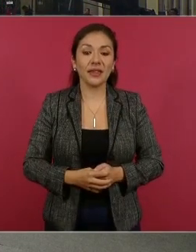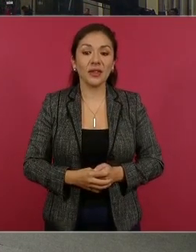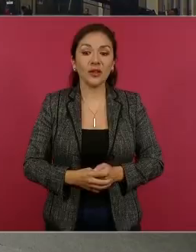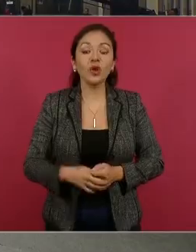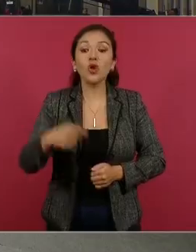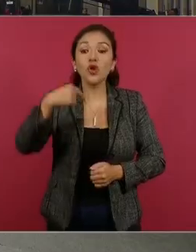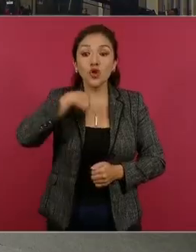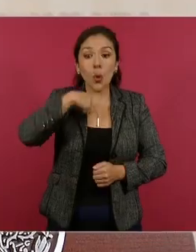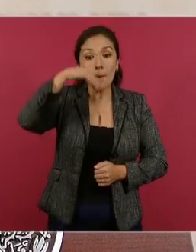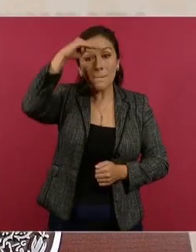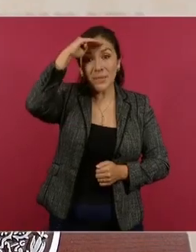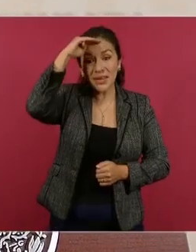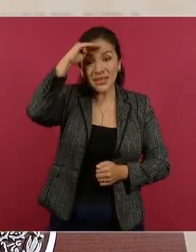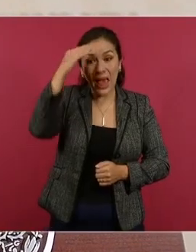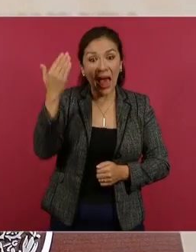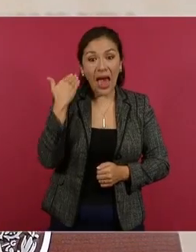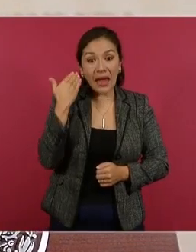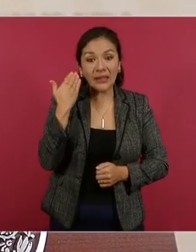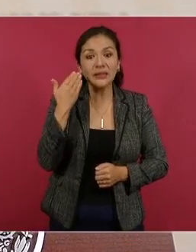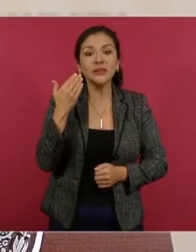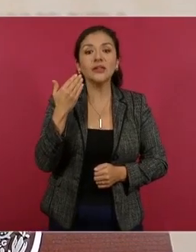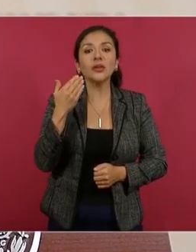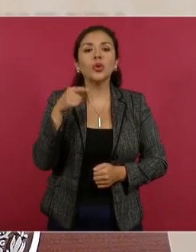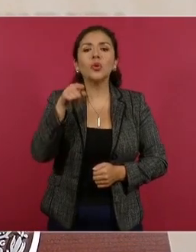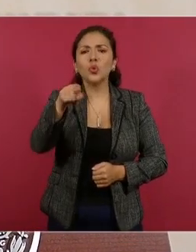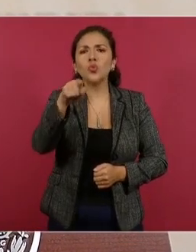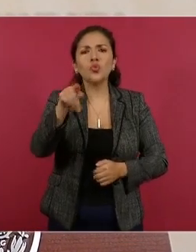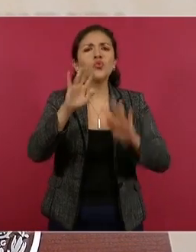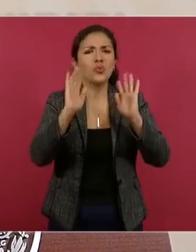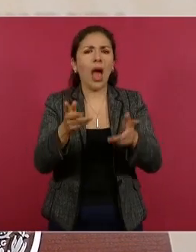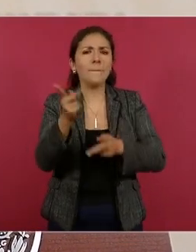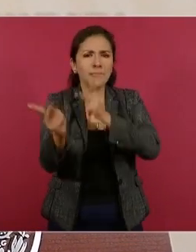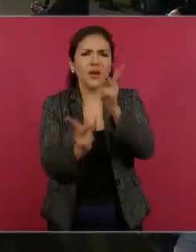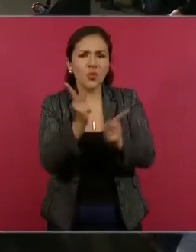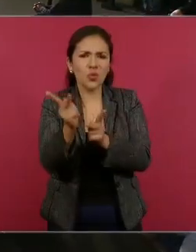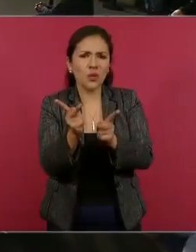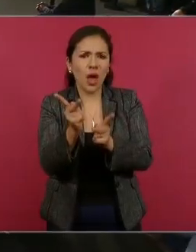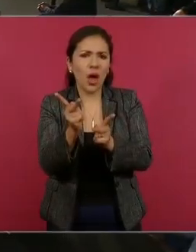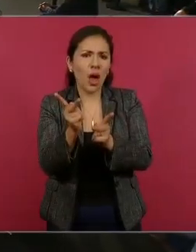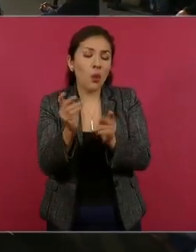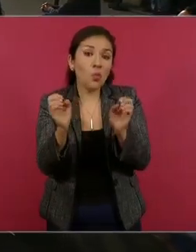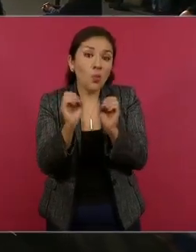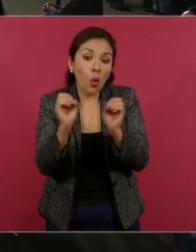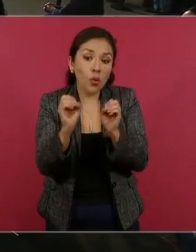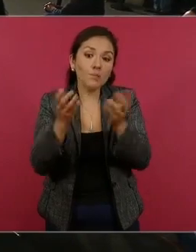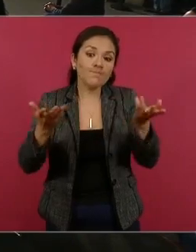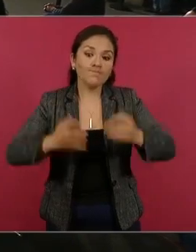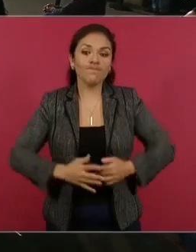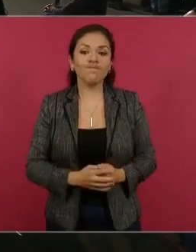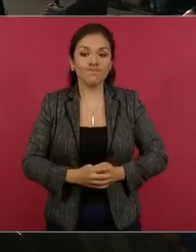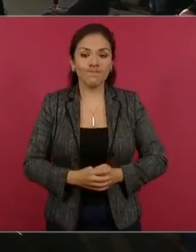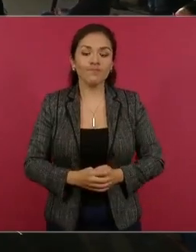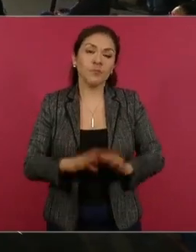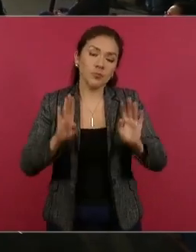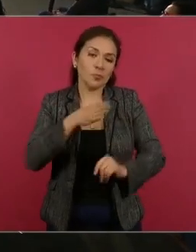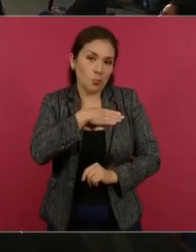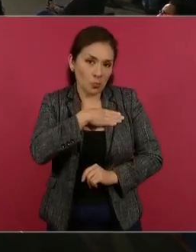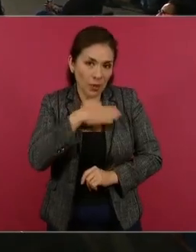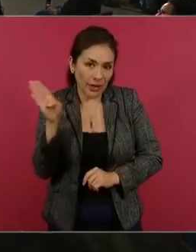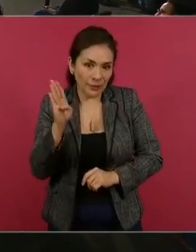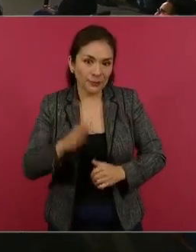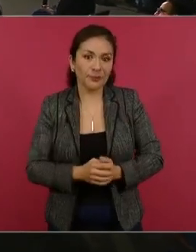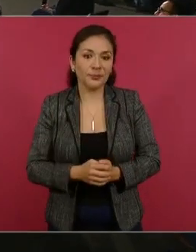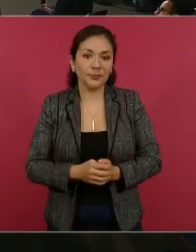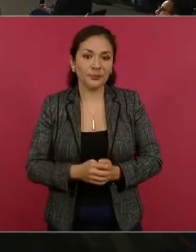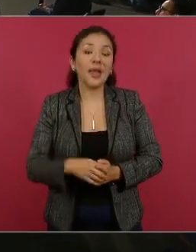Tenía la idea de que habías intervenido. ¿No? Ah, bueno, a